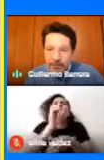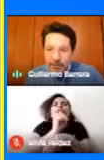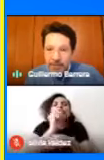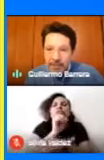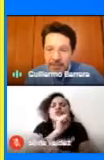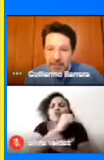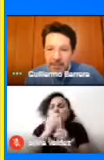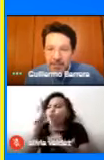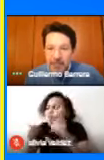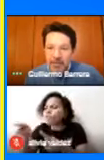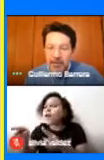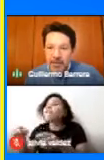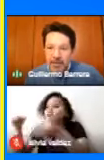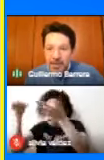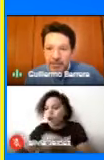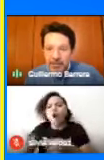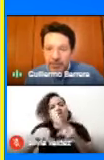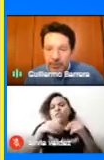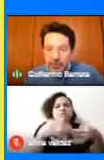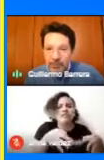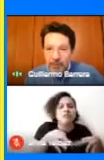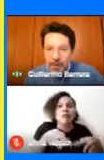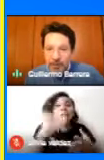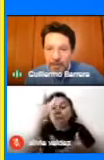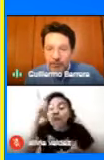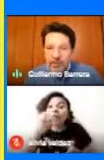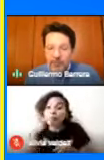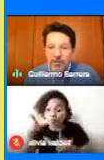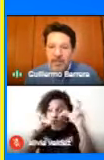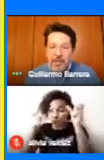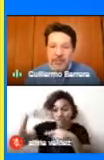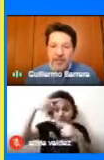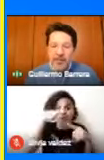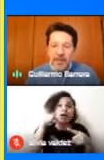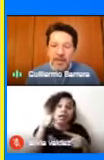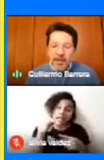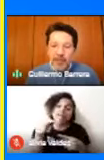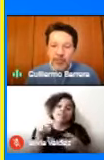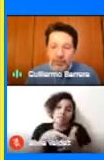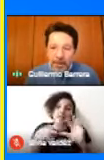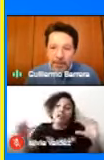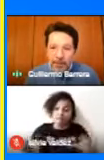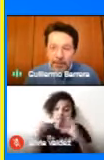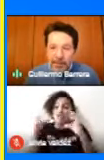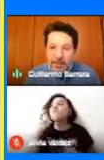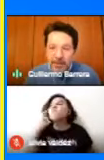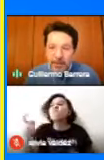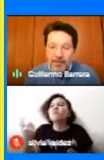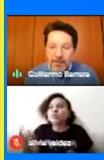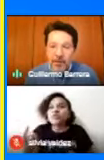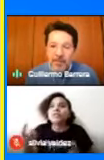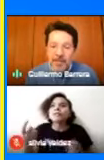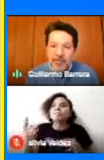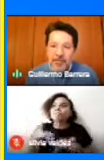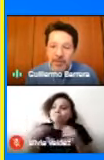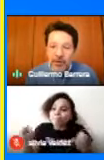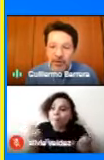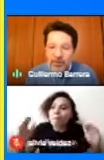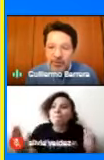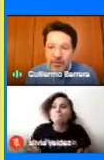formales o informales? Porque en el caso del turismo, aunque el turismo es una actividad que propende por el